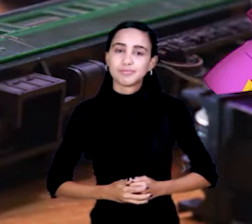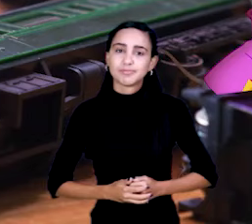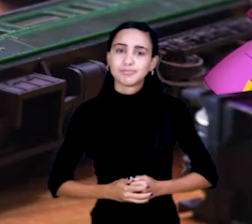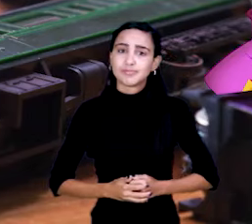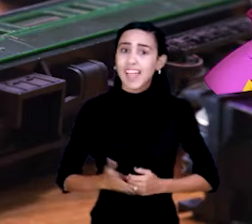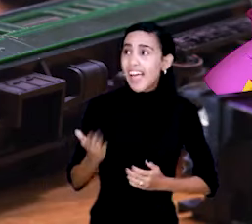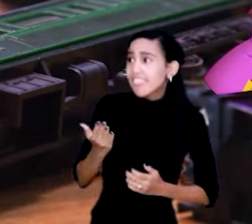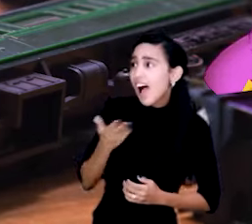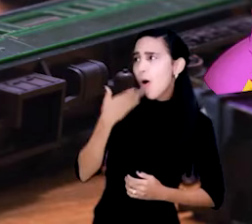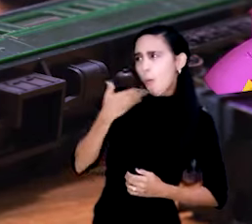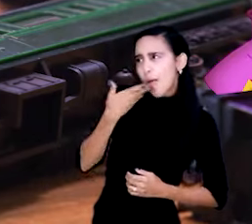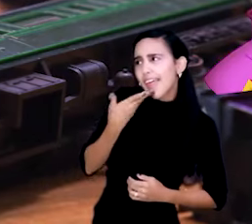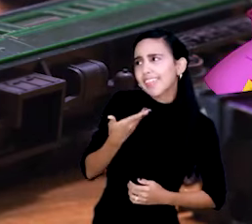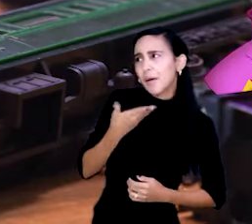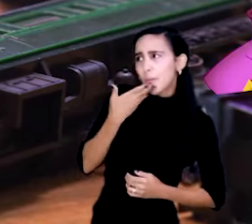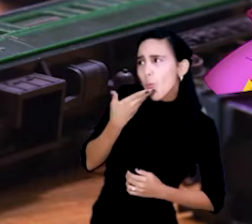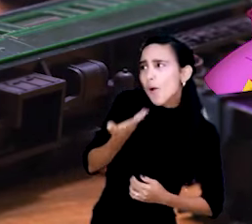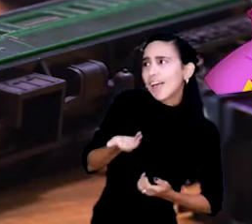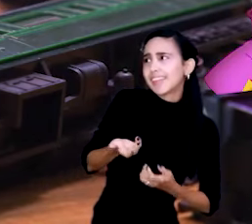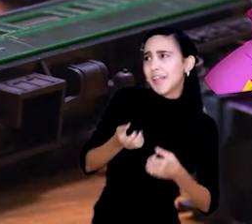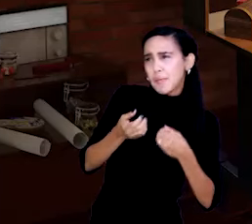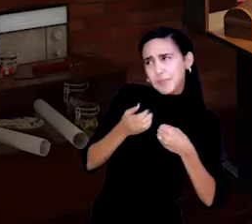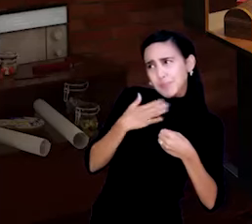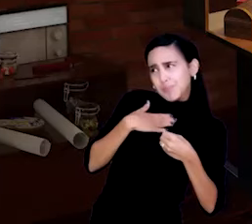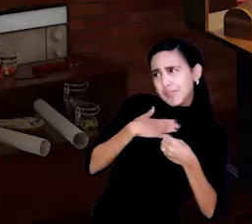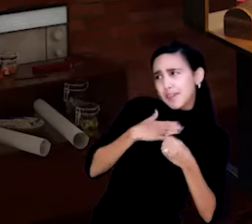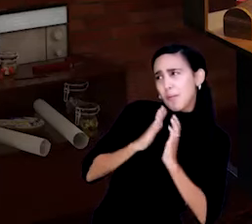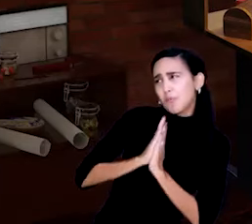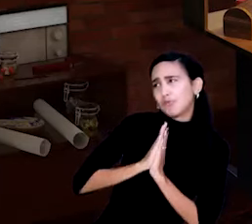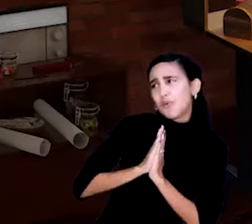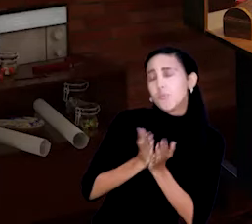Dale, Pipo, cuéntame, por favor.